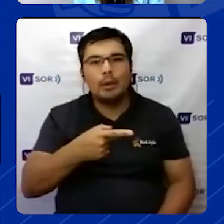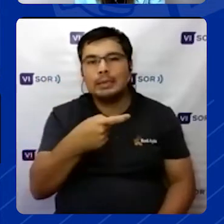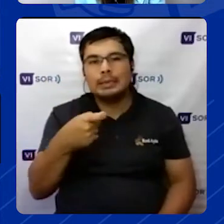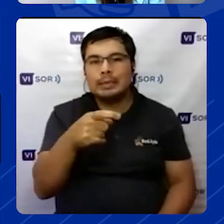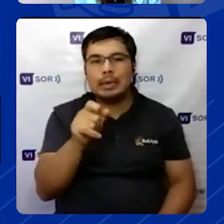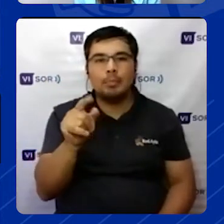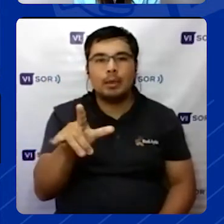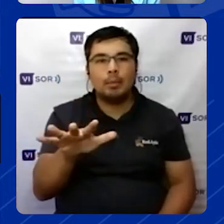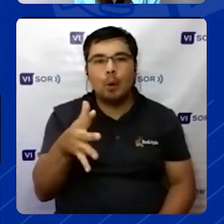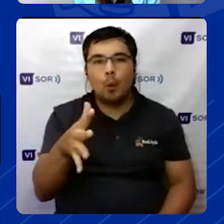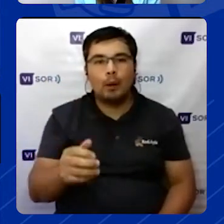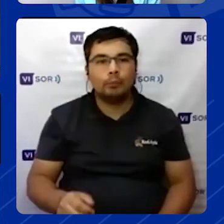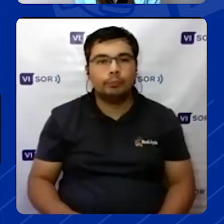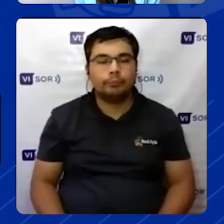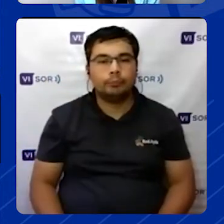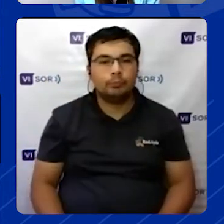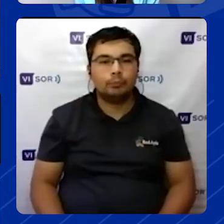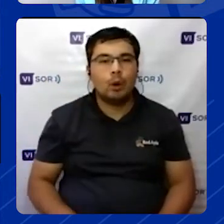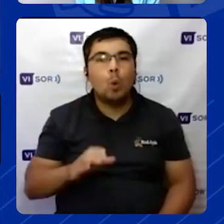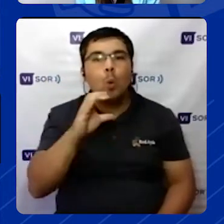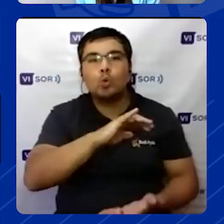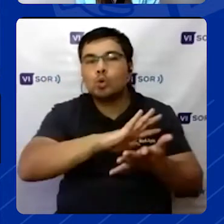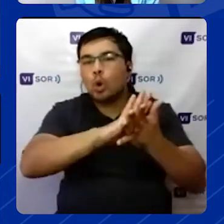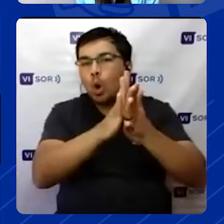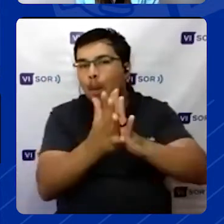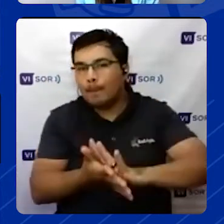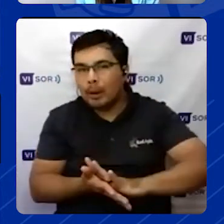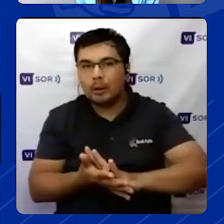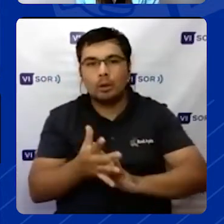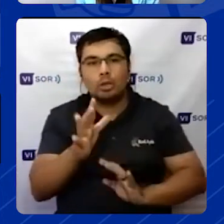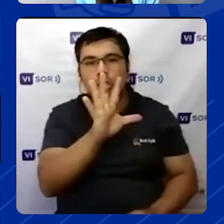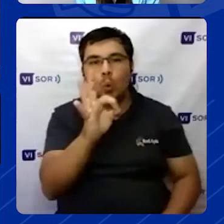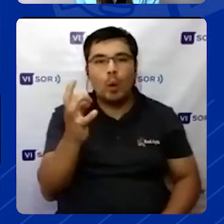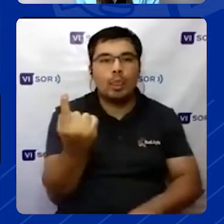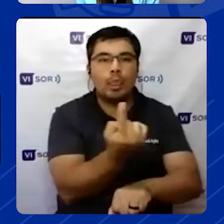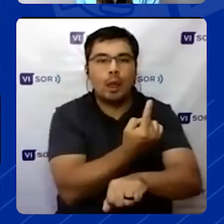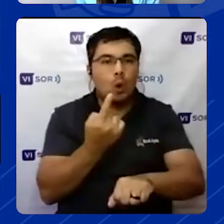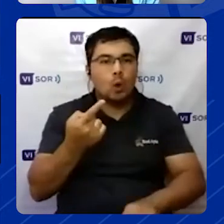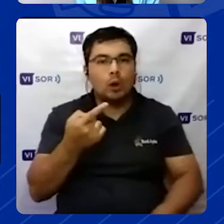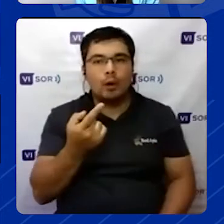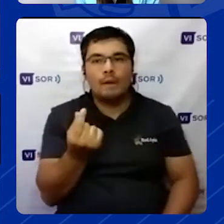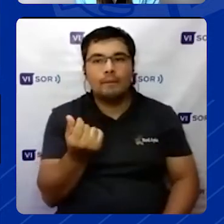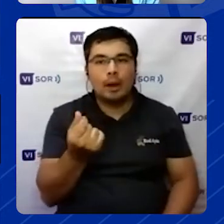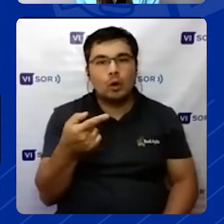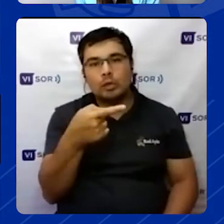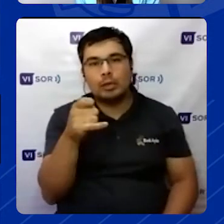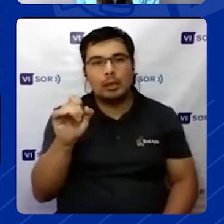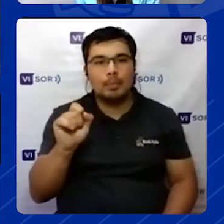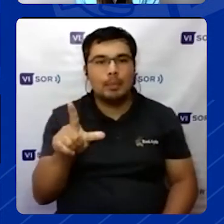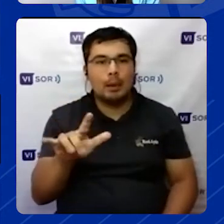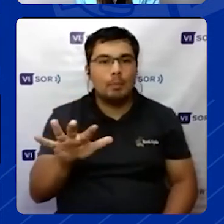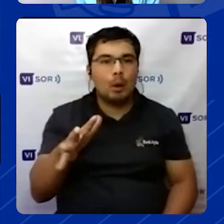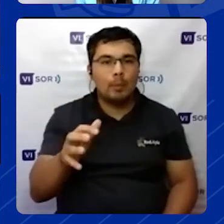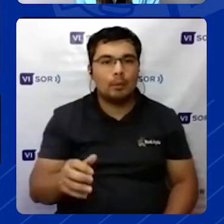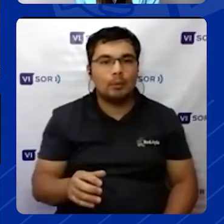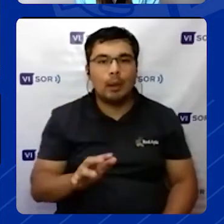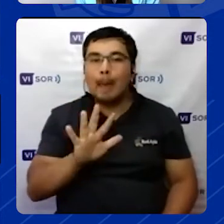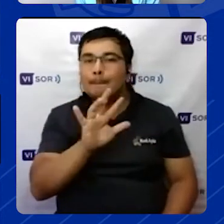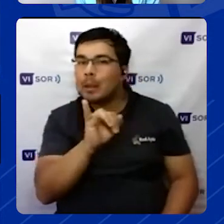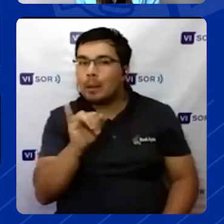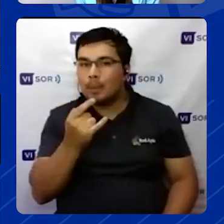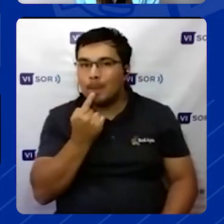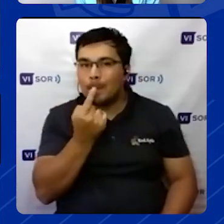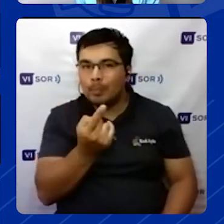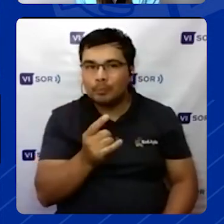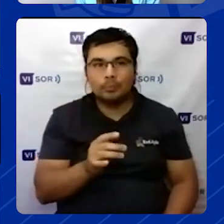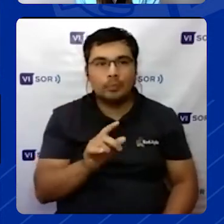curso completo, ya que tiene todas estas 50 horas de formación, pero vamos a confirmarlo, si alguien lo puede